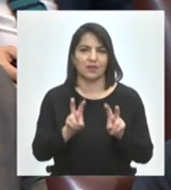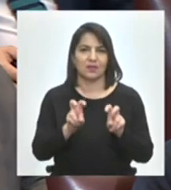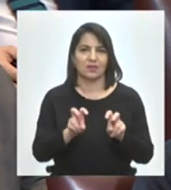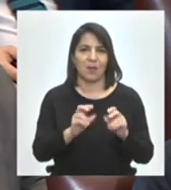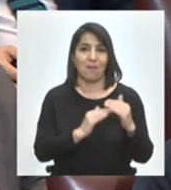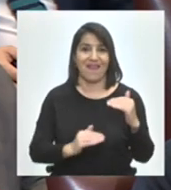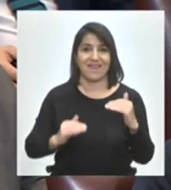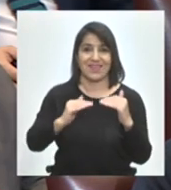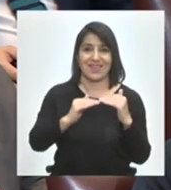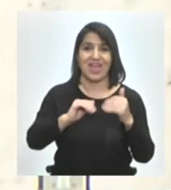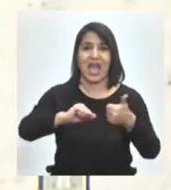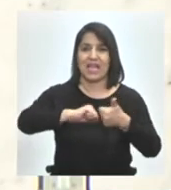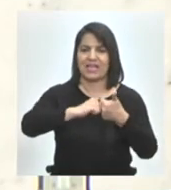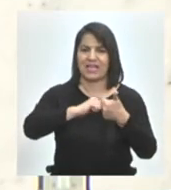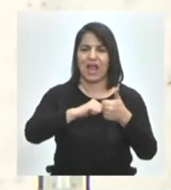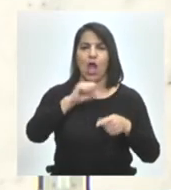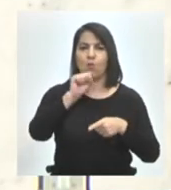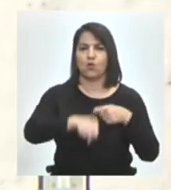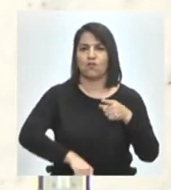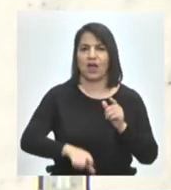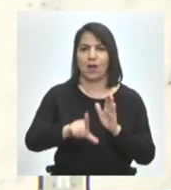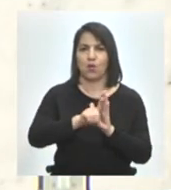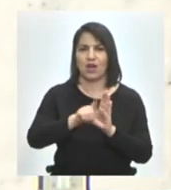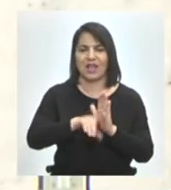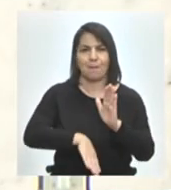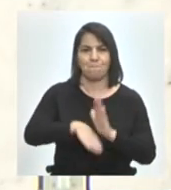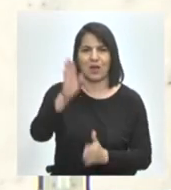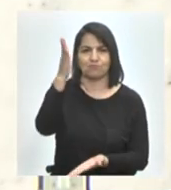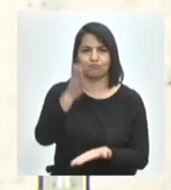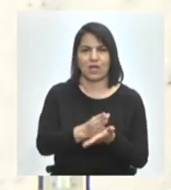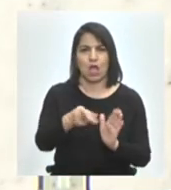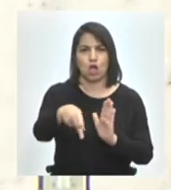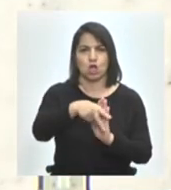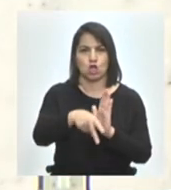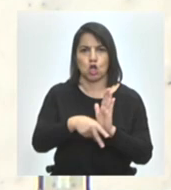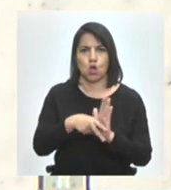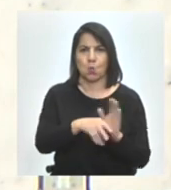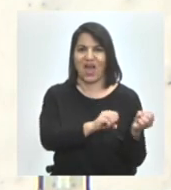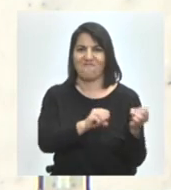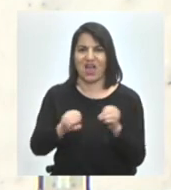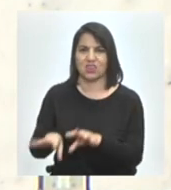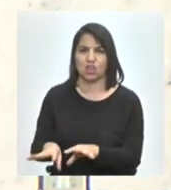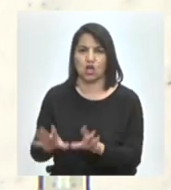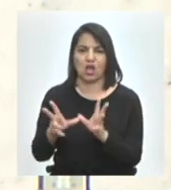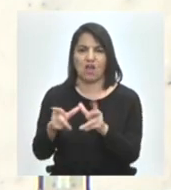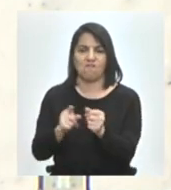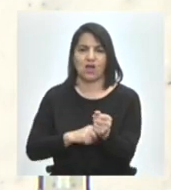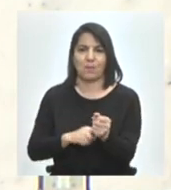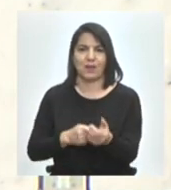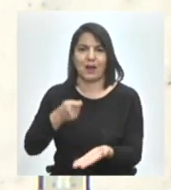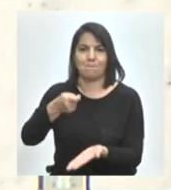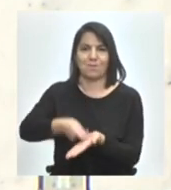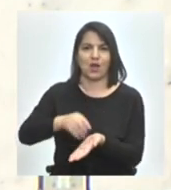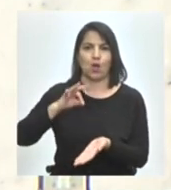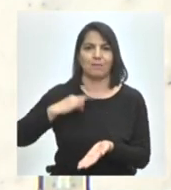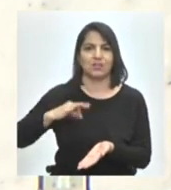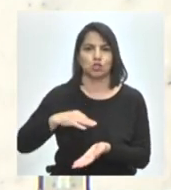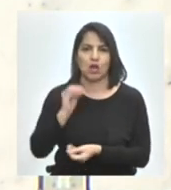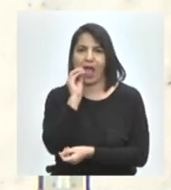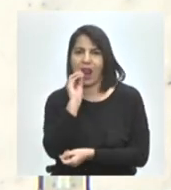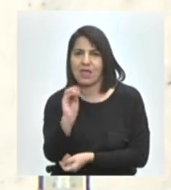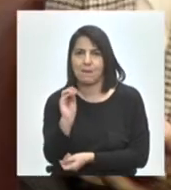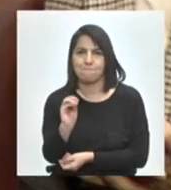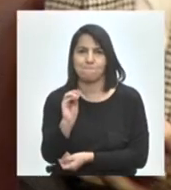de género, aprobamos la ley que hace más estrictas las normas sobre abandono de familia y pago de pensiones de alimentos y que crea